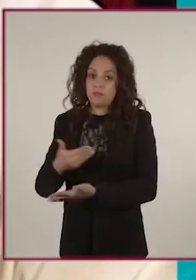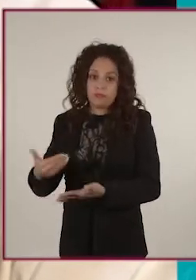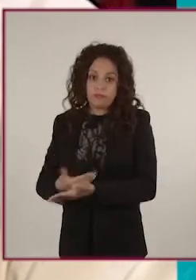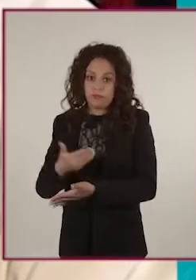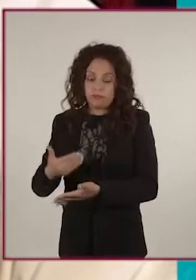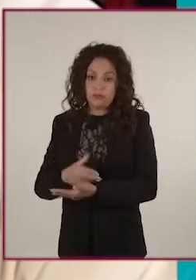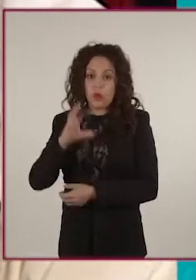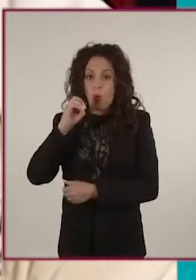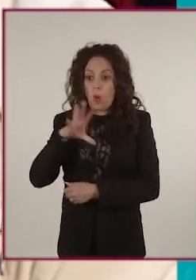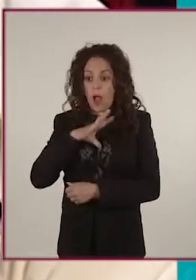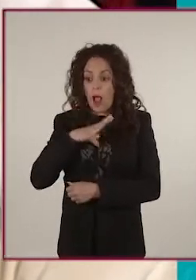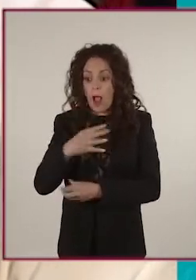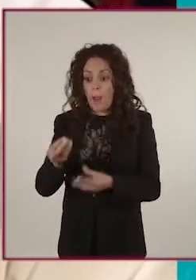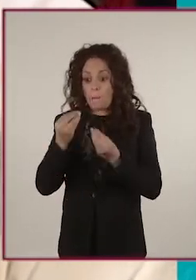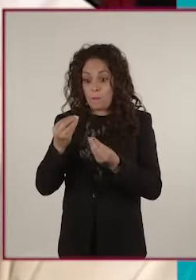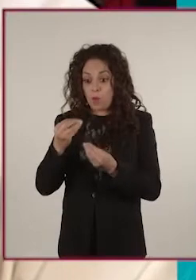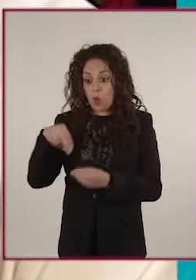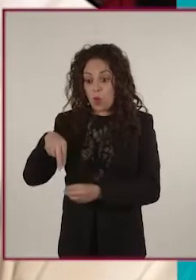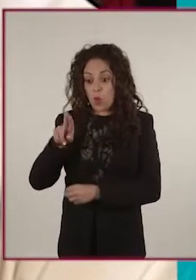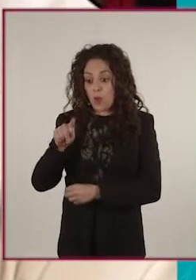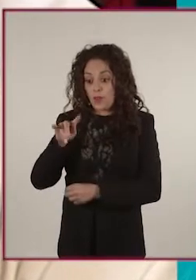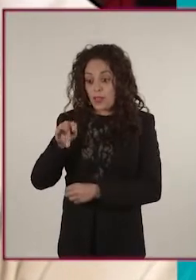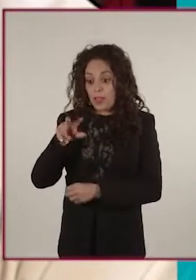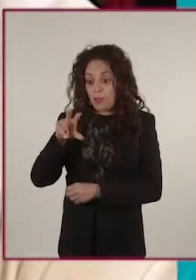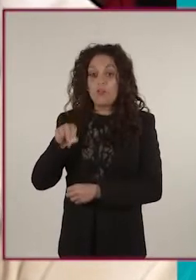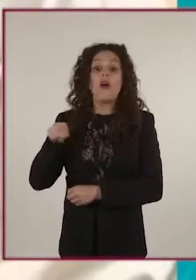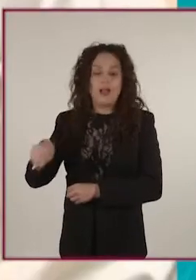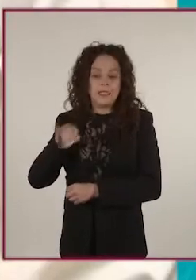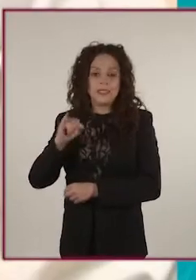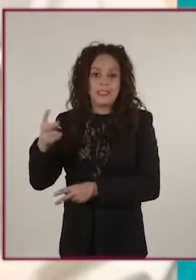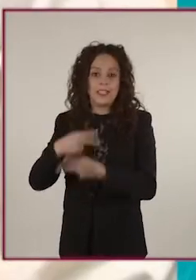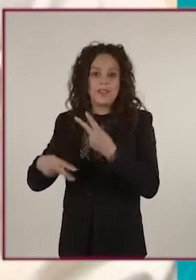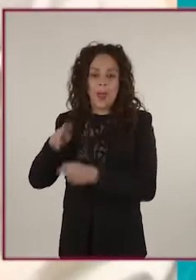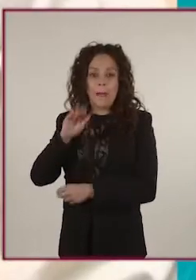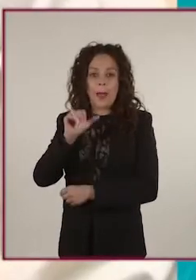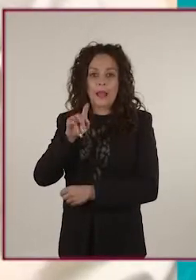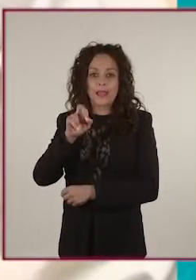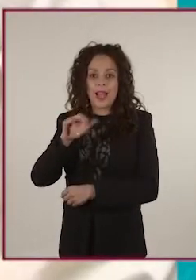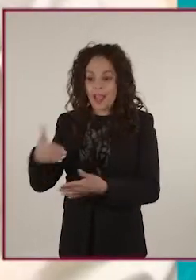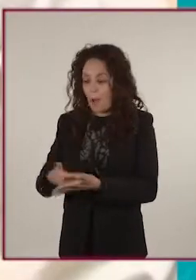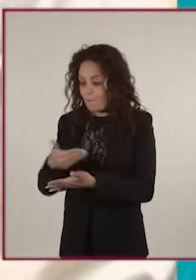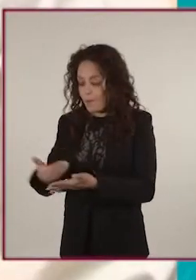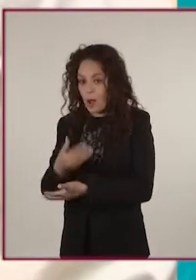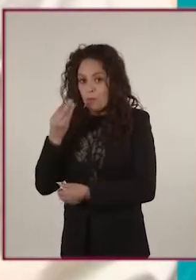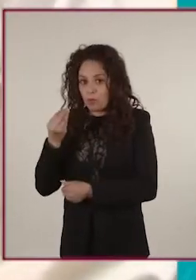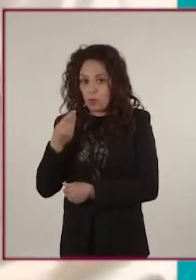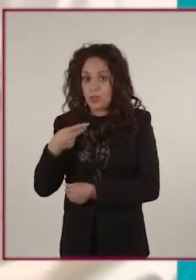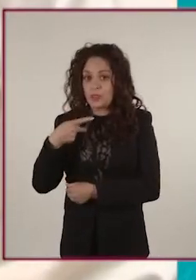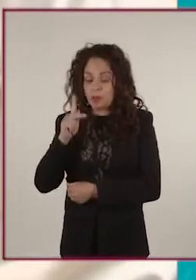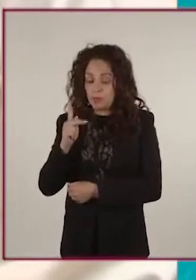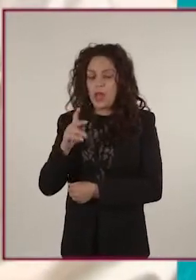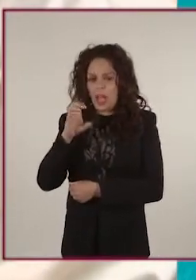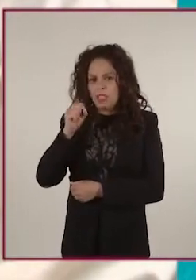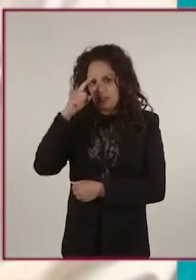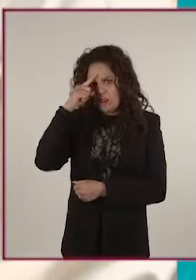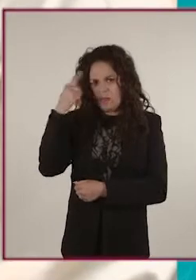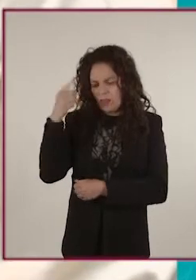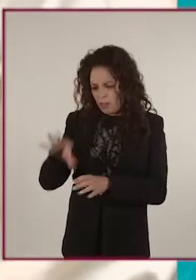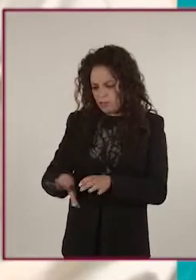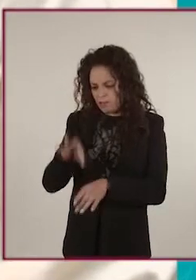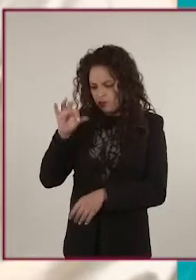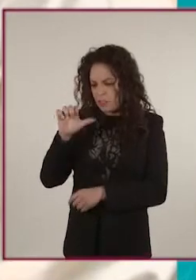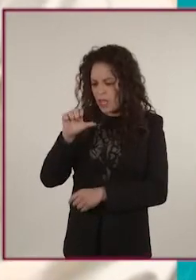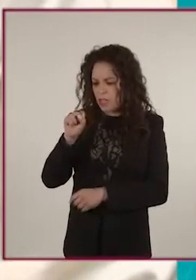muy ricos en nutrientes, es más fácil encontrar este tipo de bacterias. Pero sí, es relativamente fácil encontrar